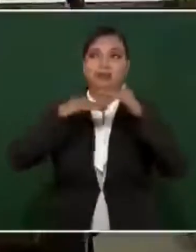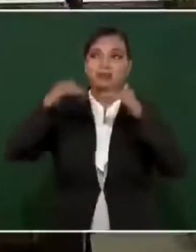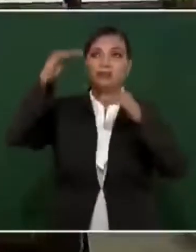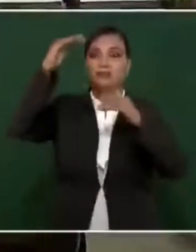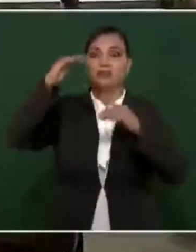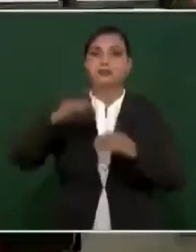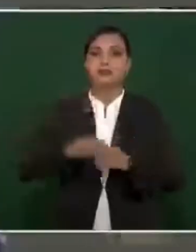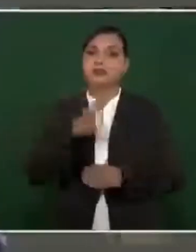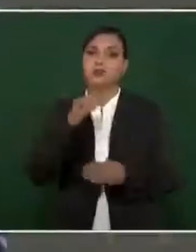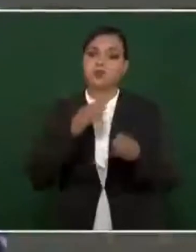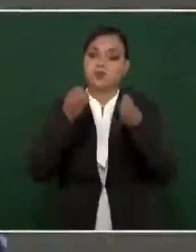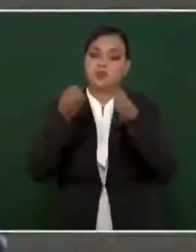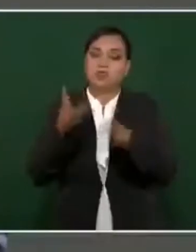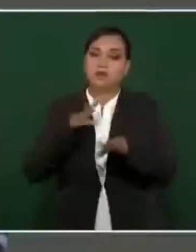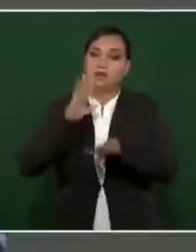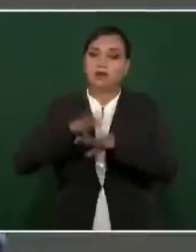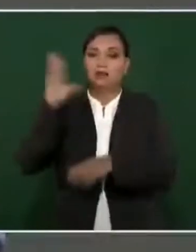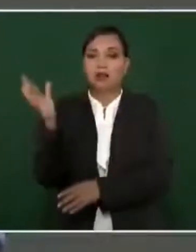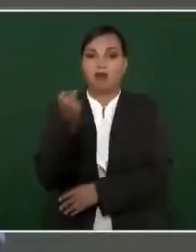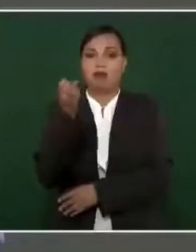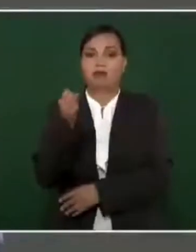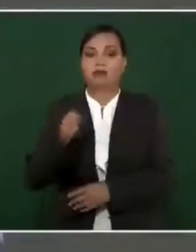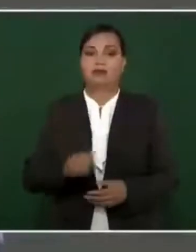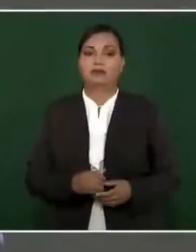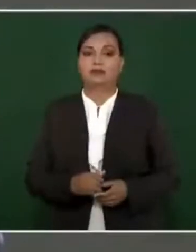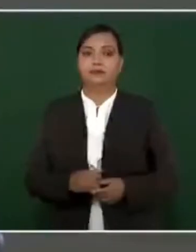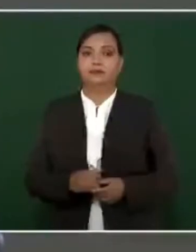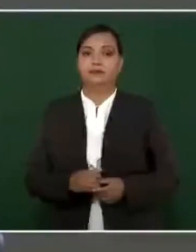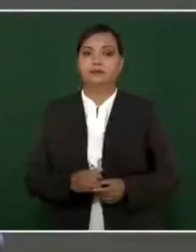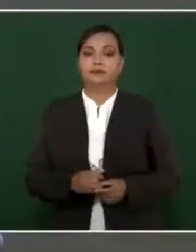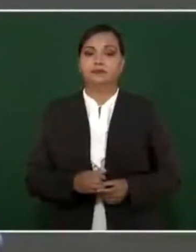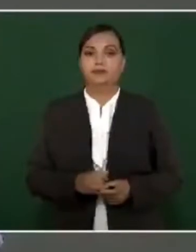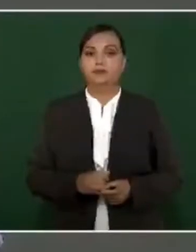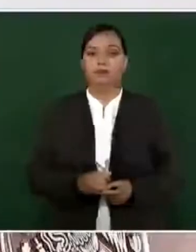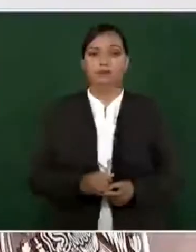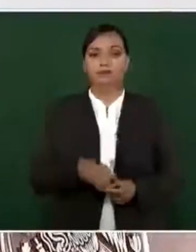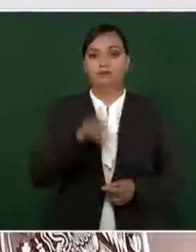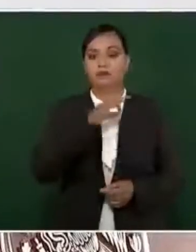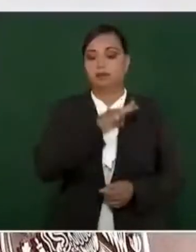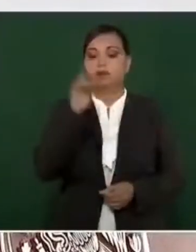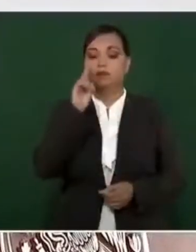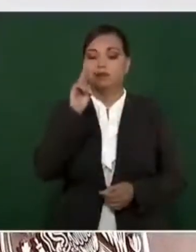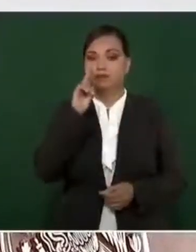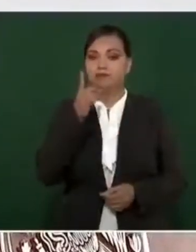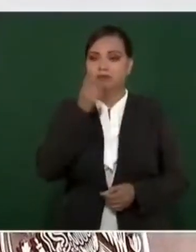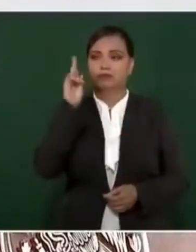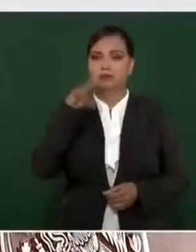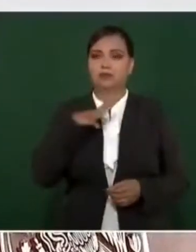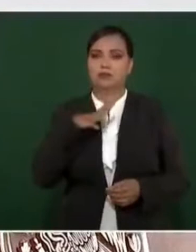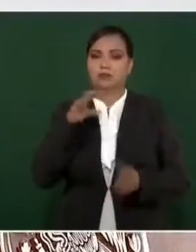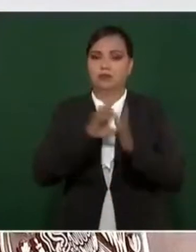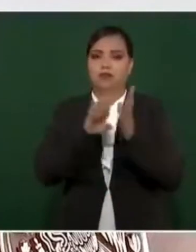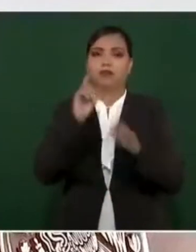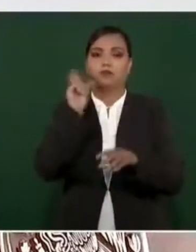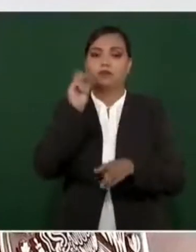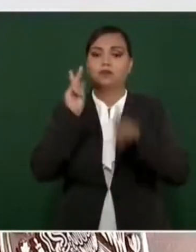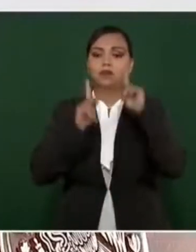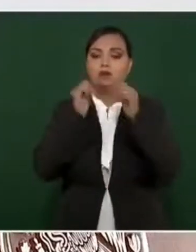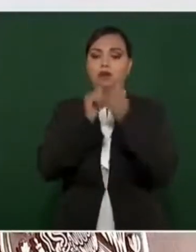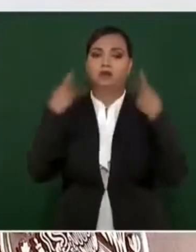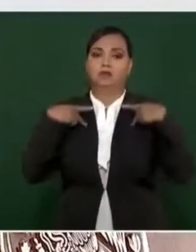y lo puedo probar. Además, cuando hablo con ellos se los pregunto, no han dejado de ganar,